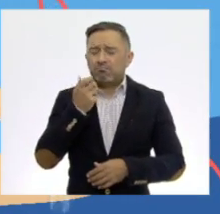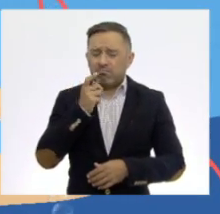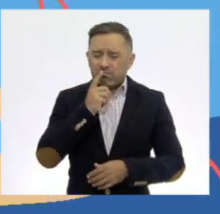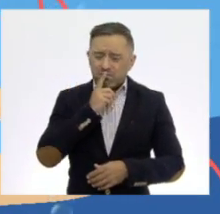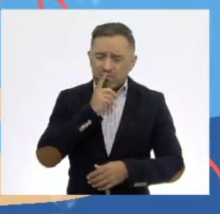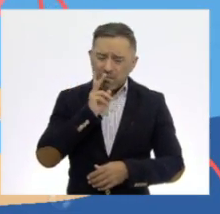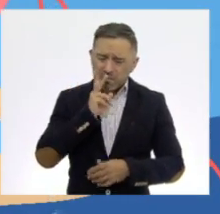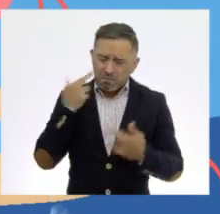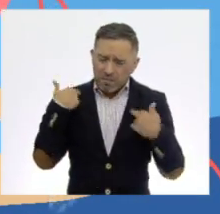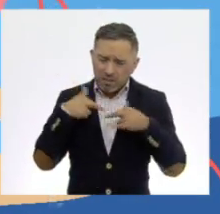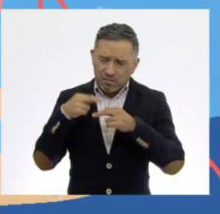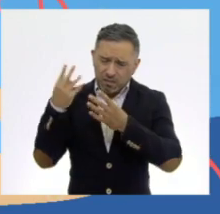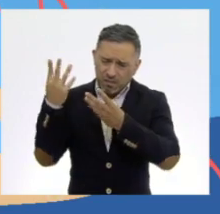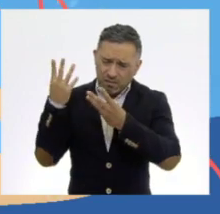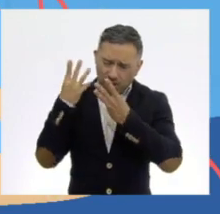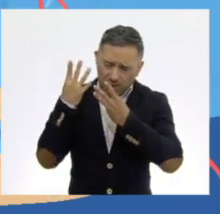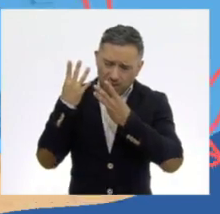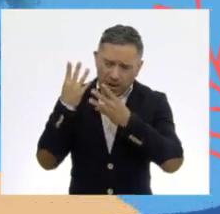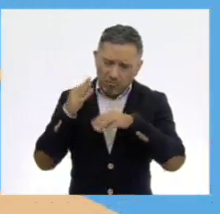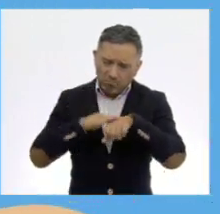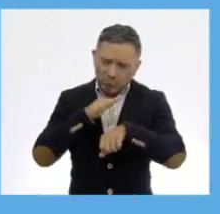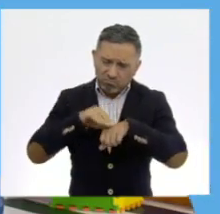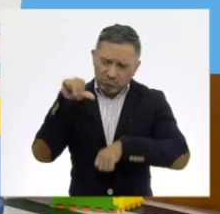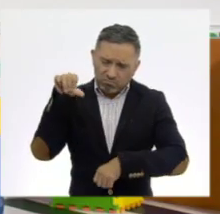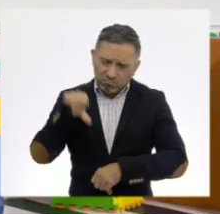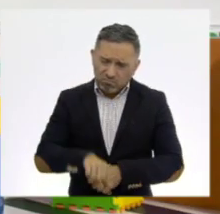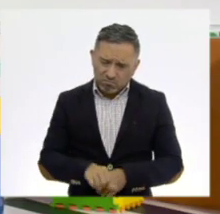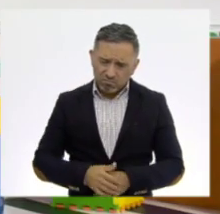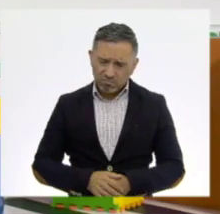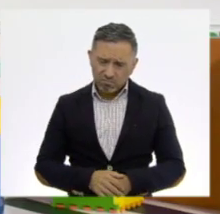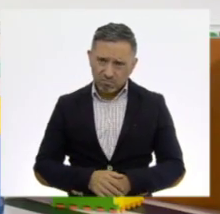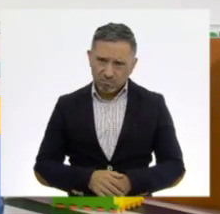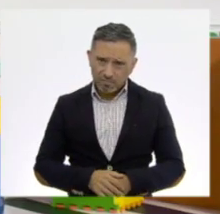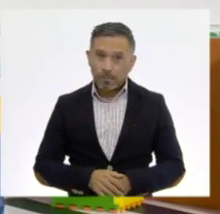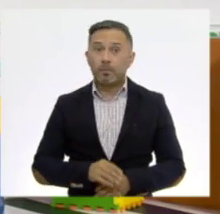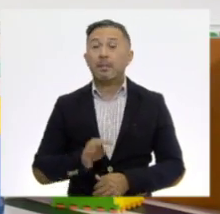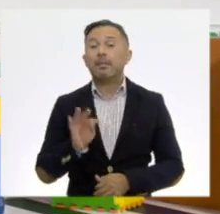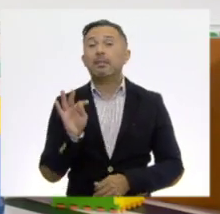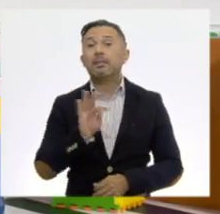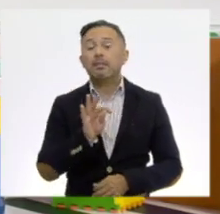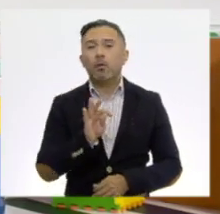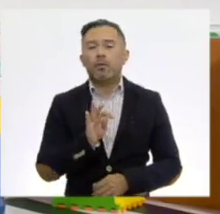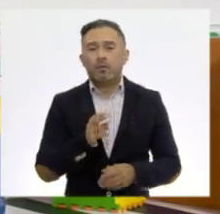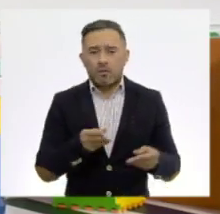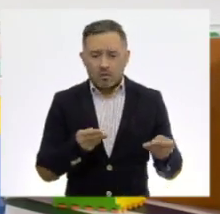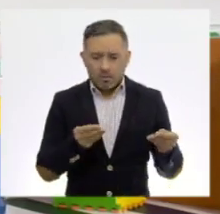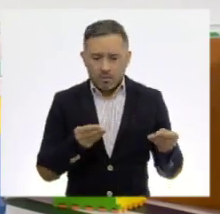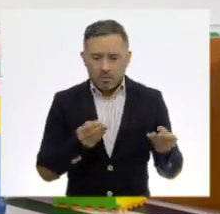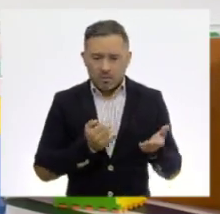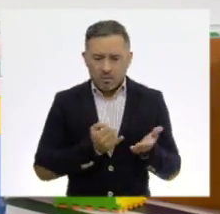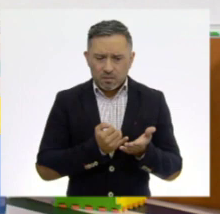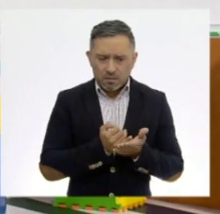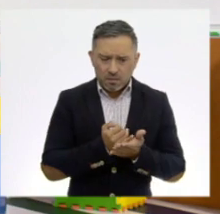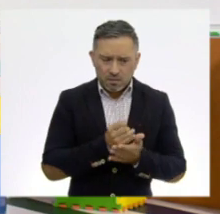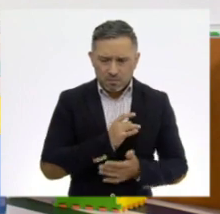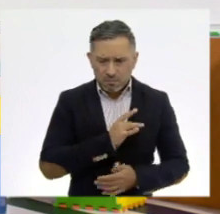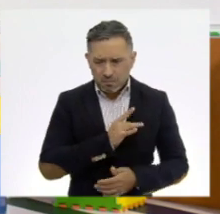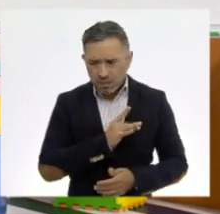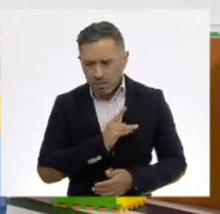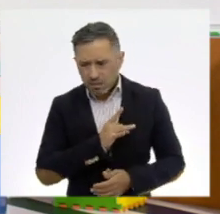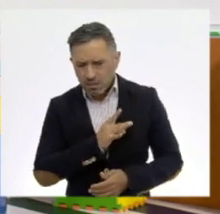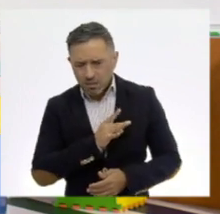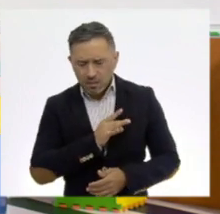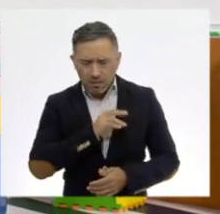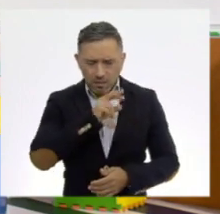esta decisión que tú tomaste puede que haya sido por ciertas emociones de temor o miedo a afrontar esta situación,